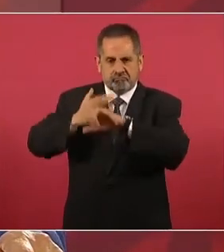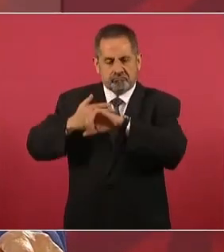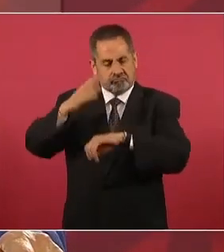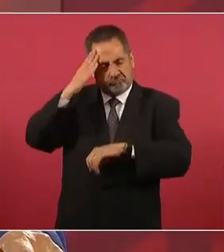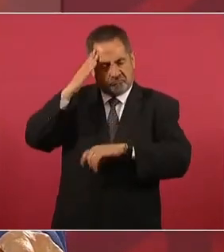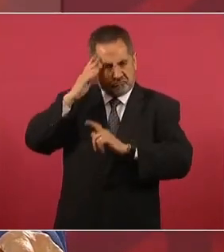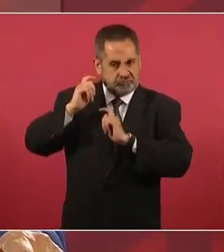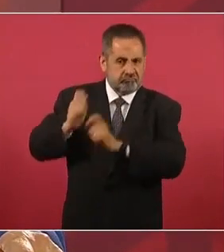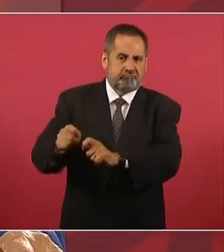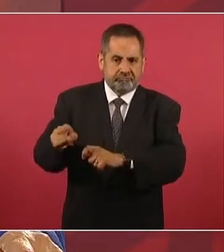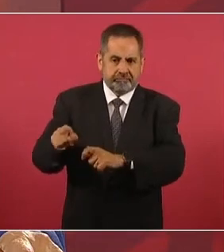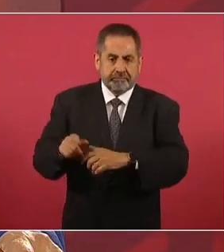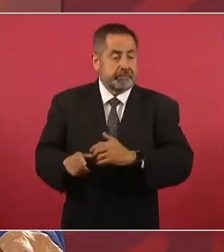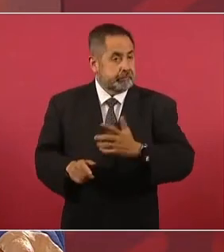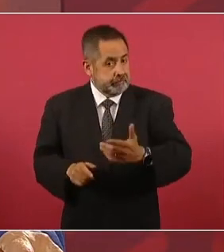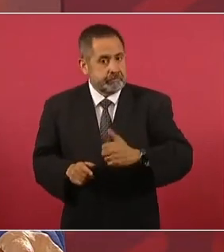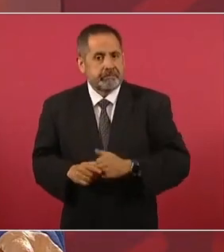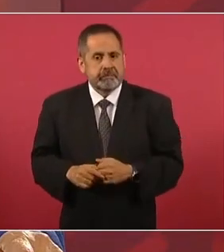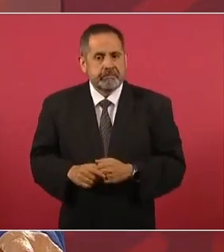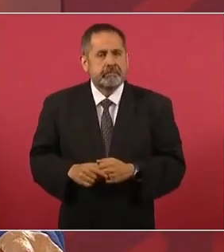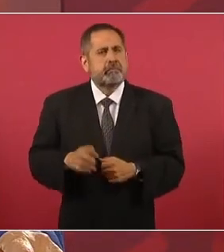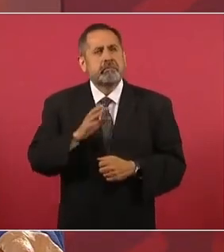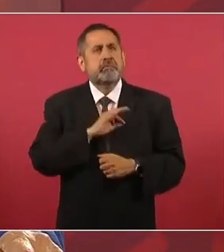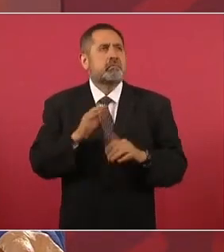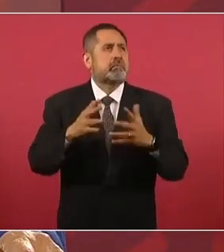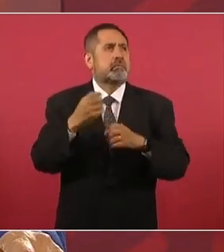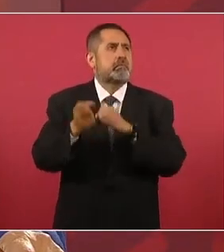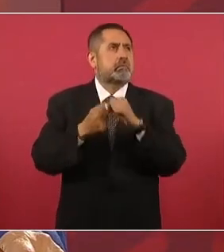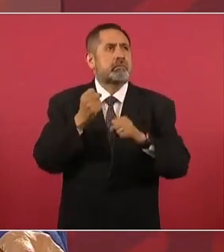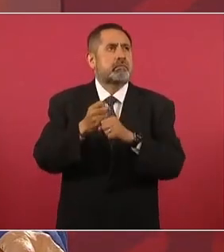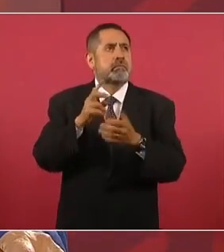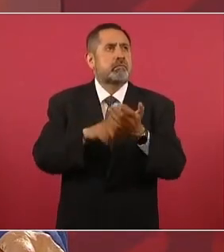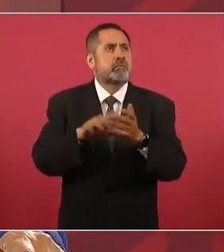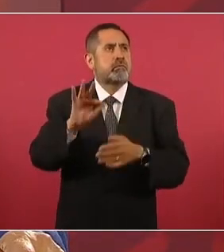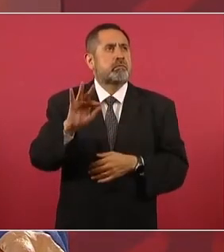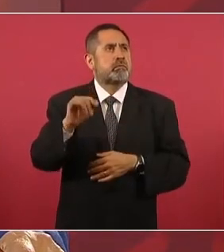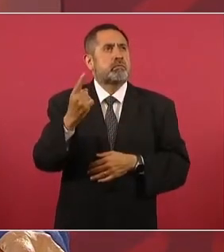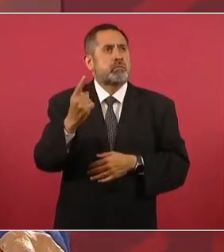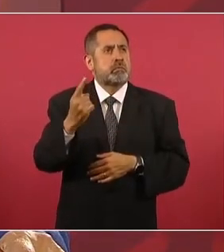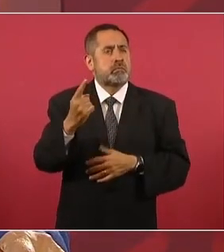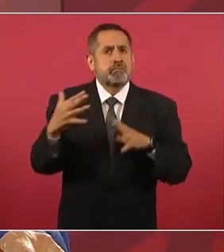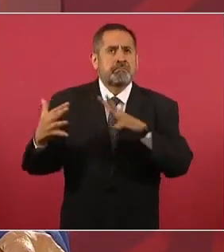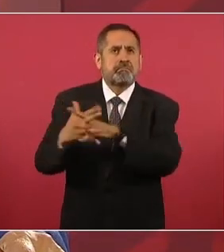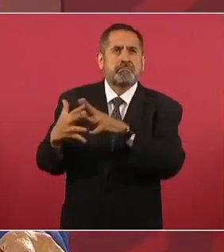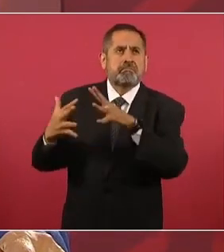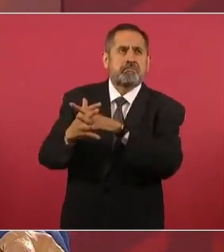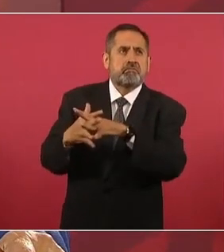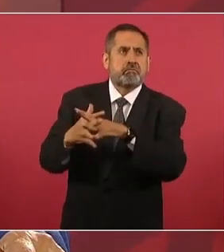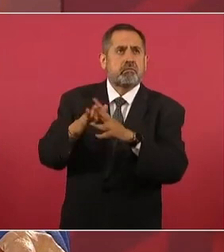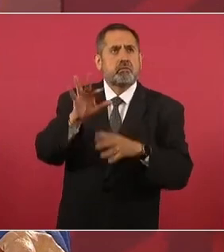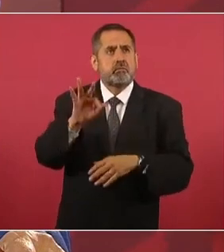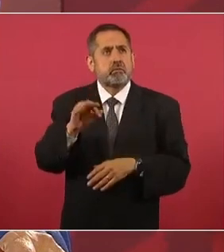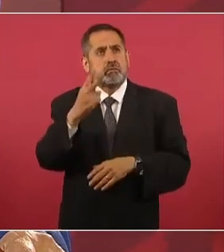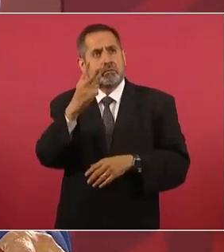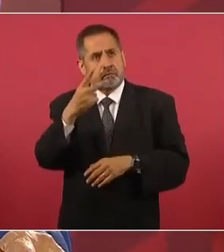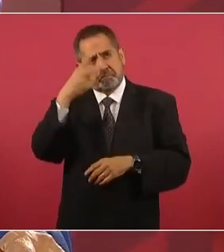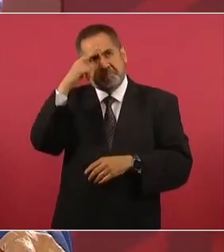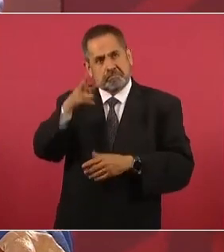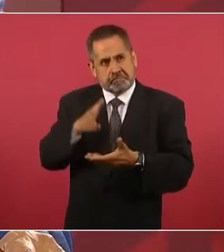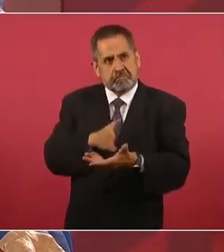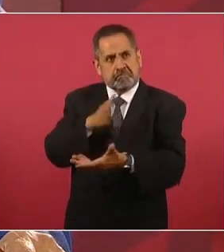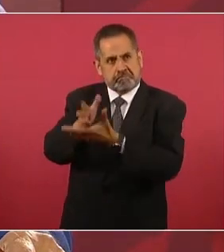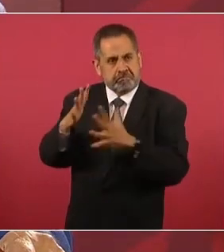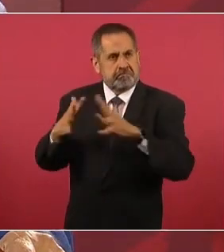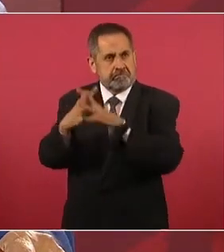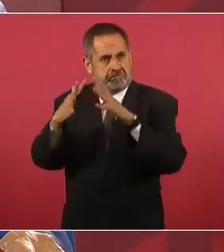Eso, finales del 41 declaran la guerra, en el 42 entra México